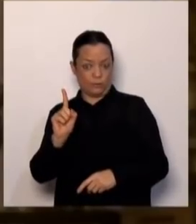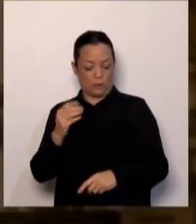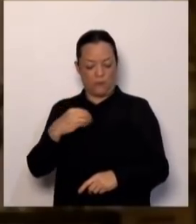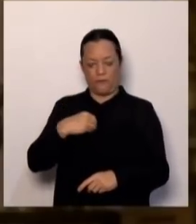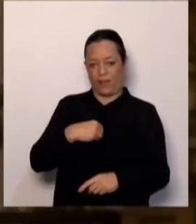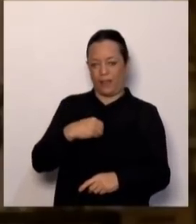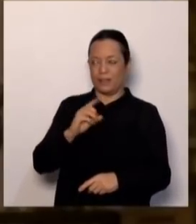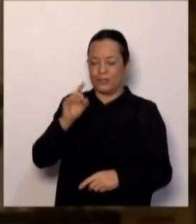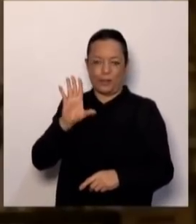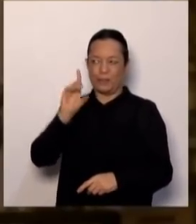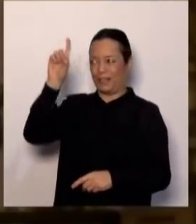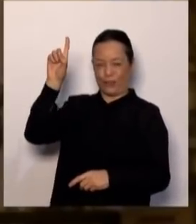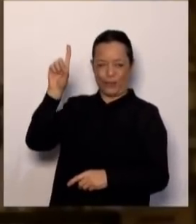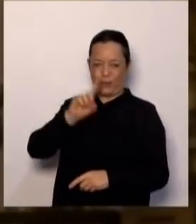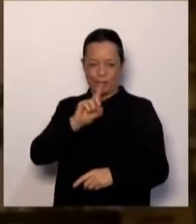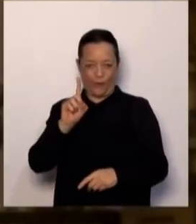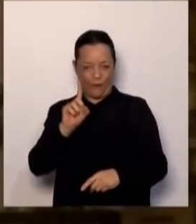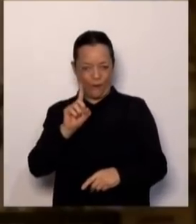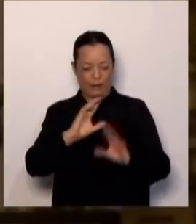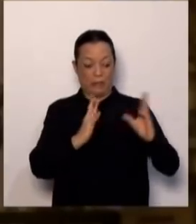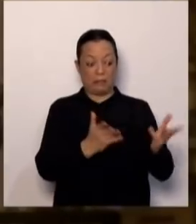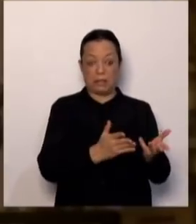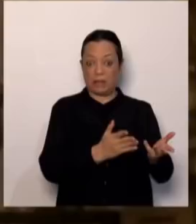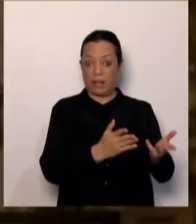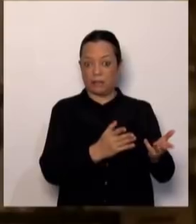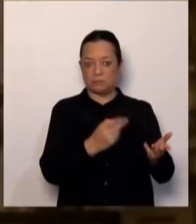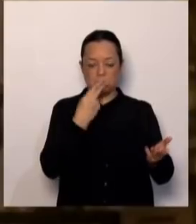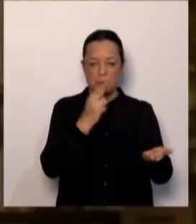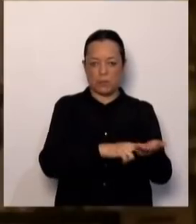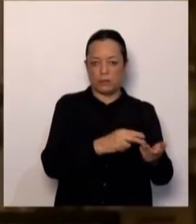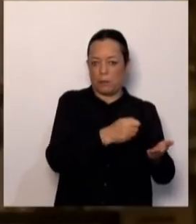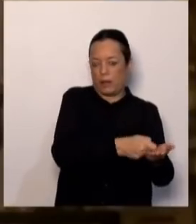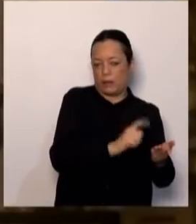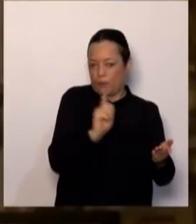con Dios, pero en las cosas de la tierra me manejo como se me da la gana.